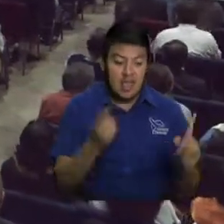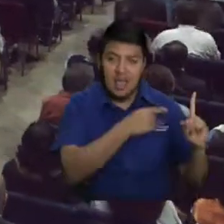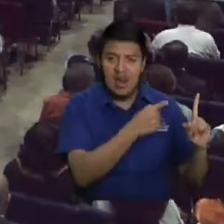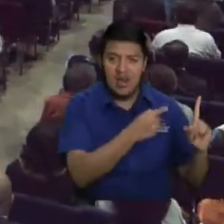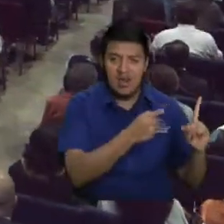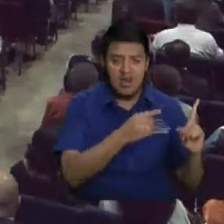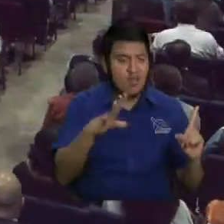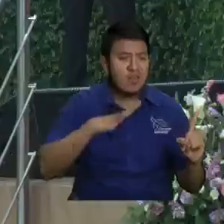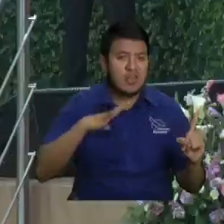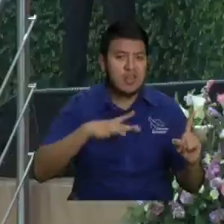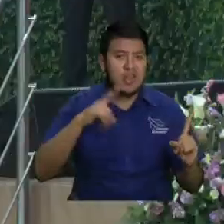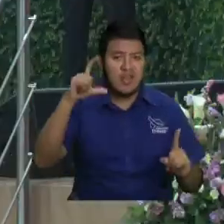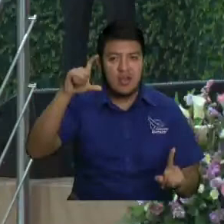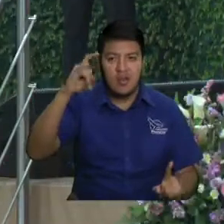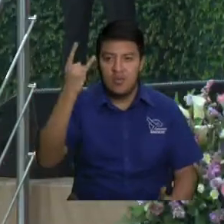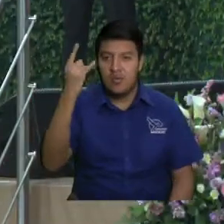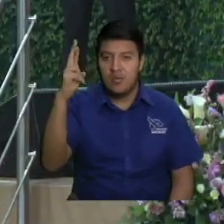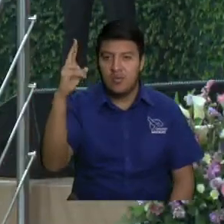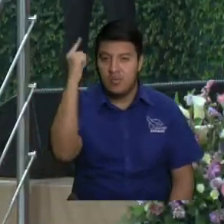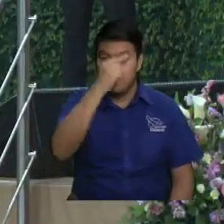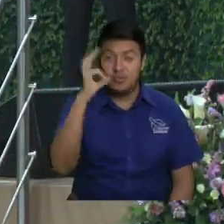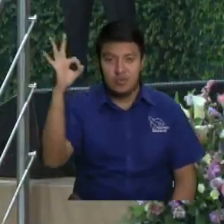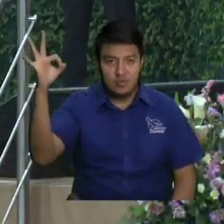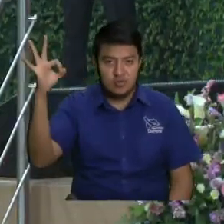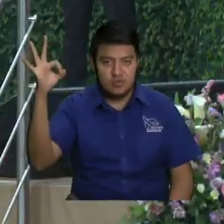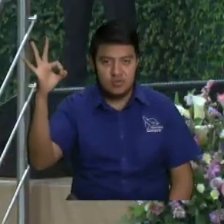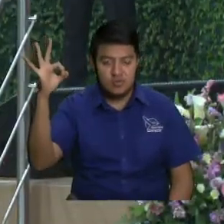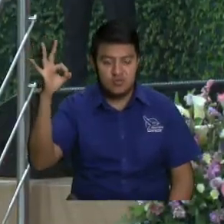Harvard. ¿No? ¿Sabe qué pasó?